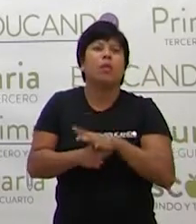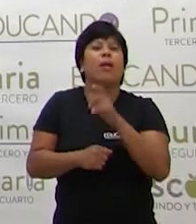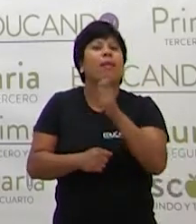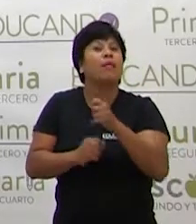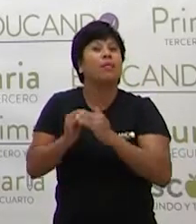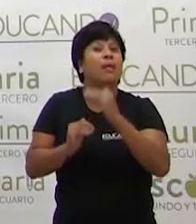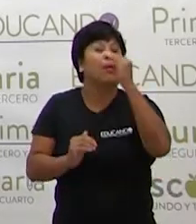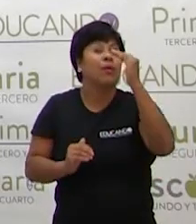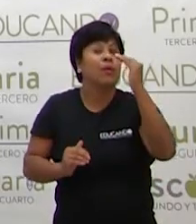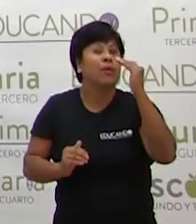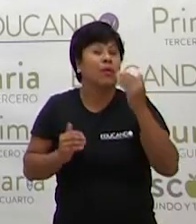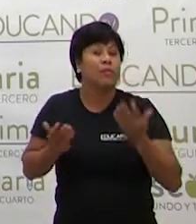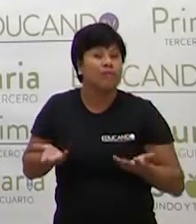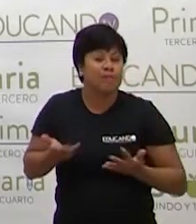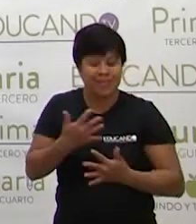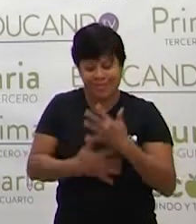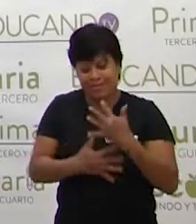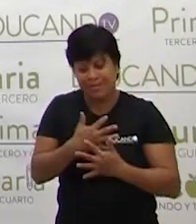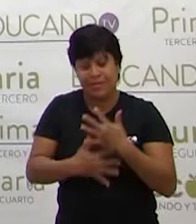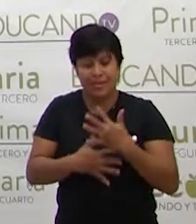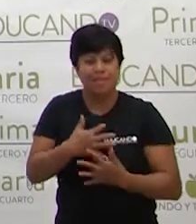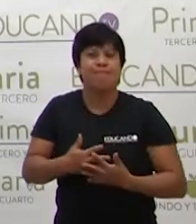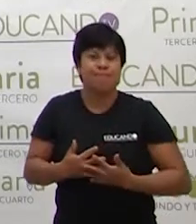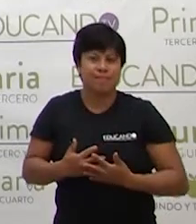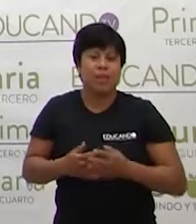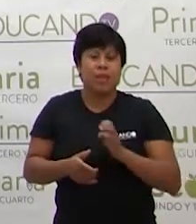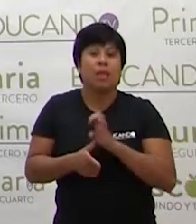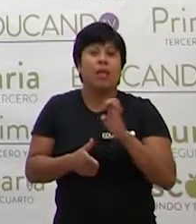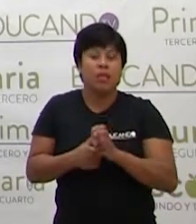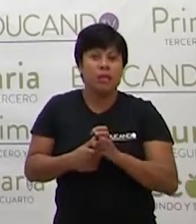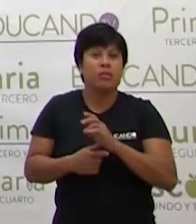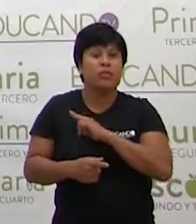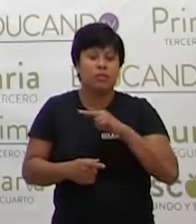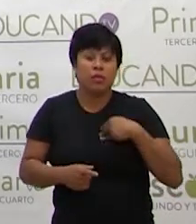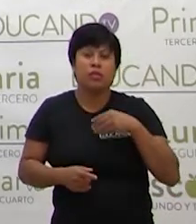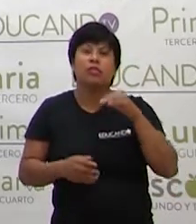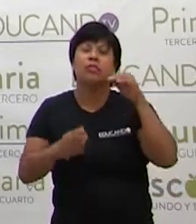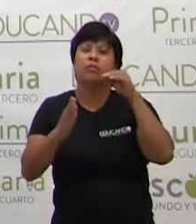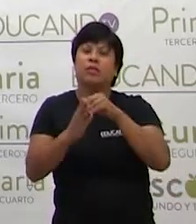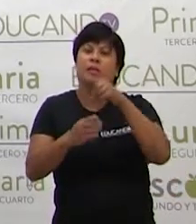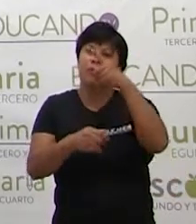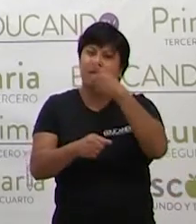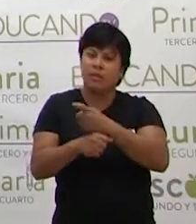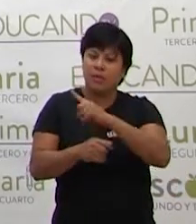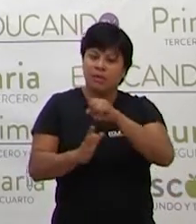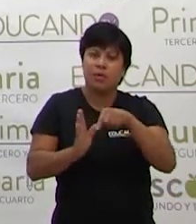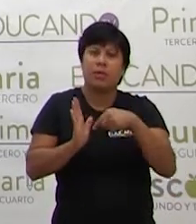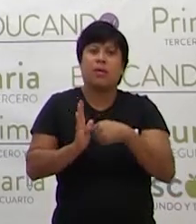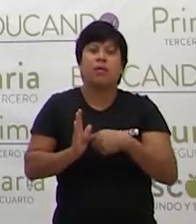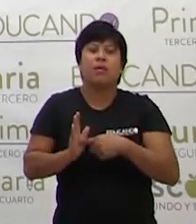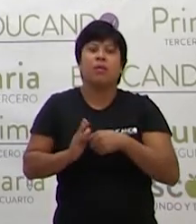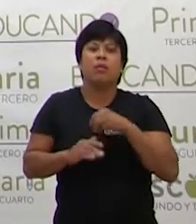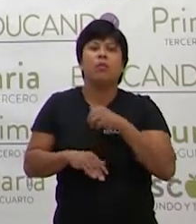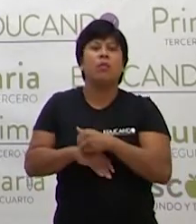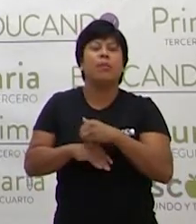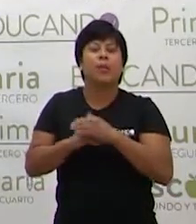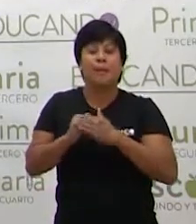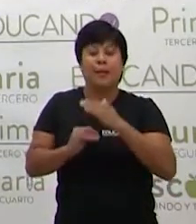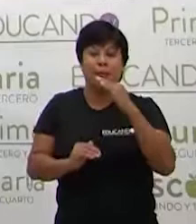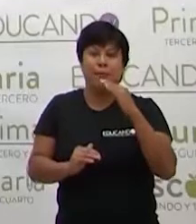sería mayor? Pues 15, ¿verdad? Entonces, este le daríamos el primer lugar, porque sería el número